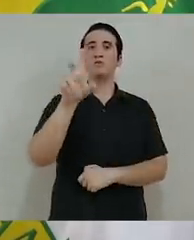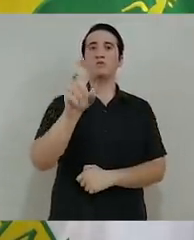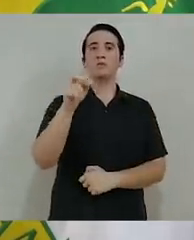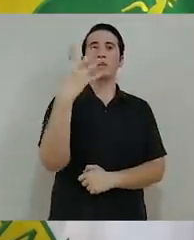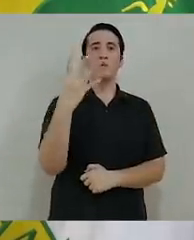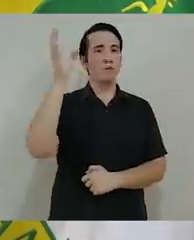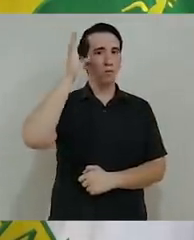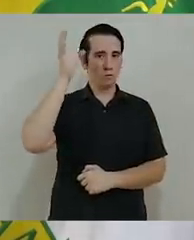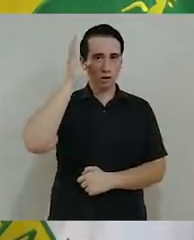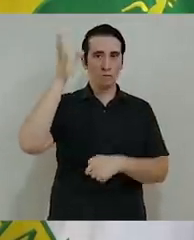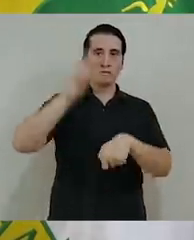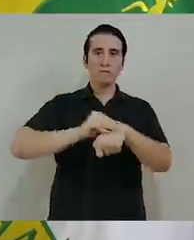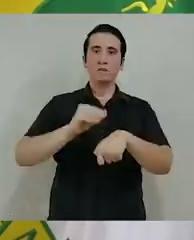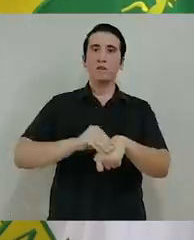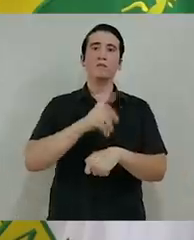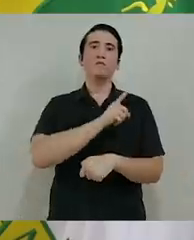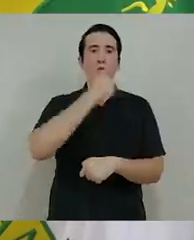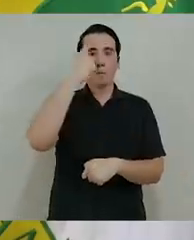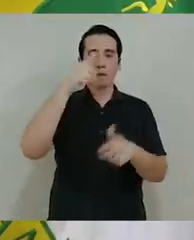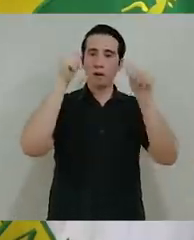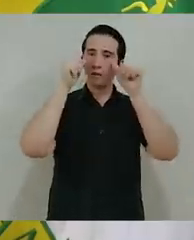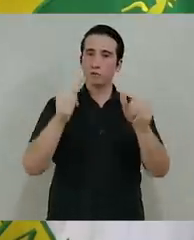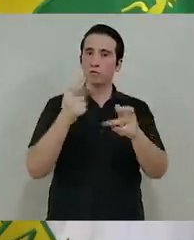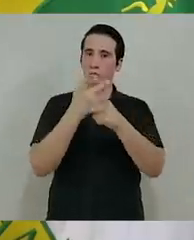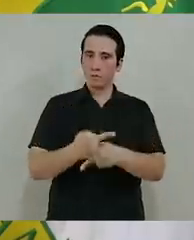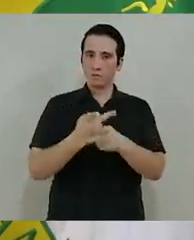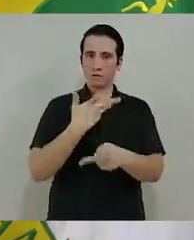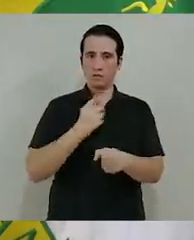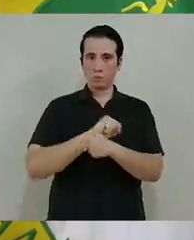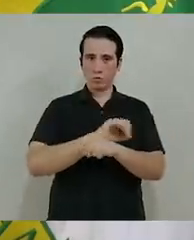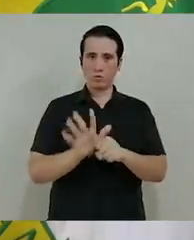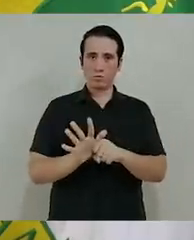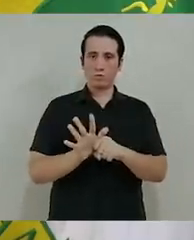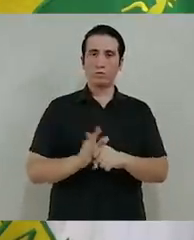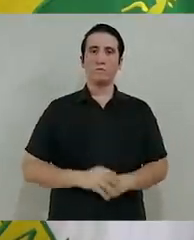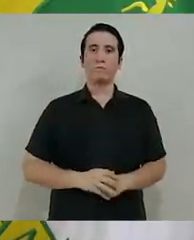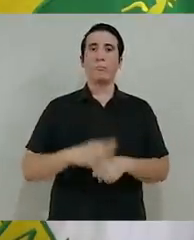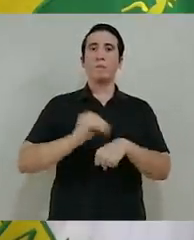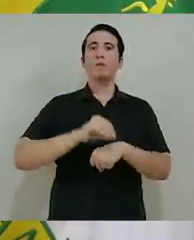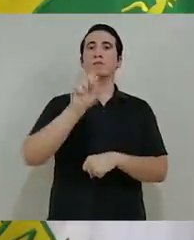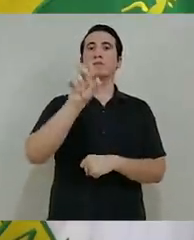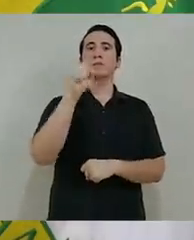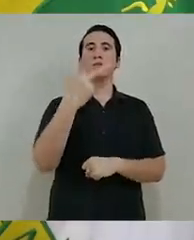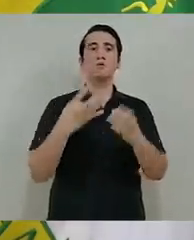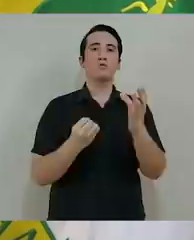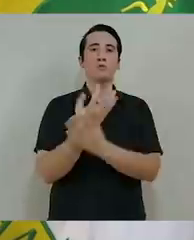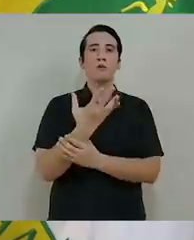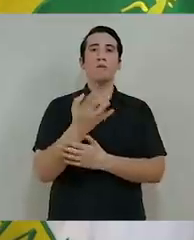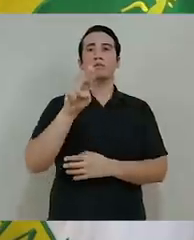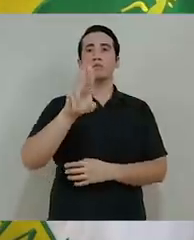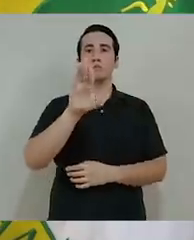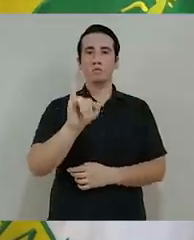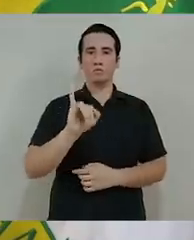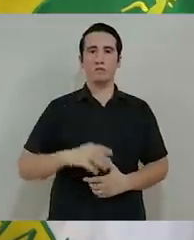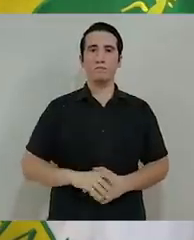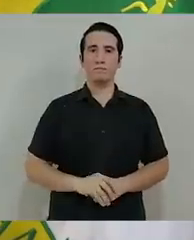garantizará 234 camas asignadas exclusivamente para atención de pacientes con coronavirus y disponer de 68 nuevas